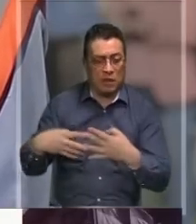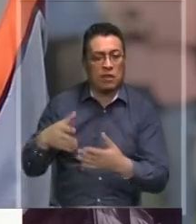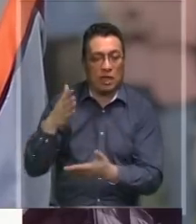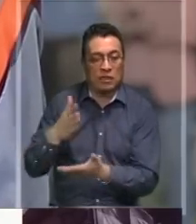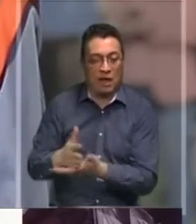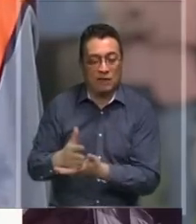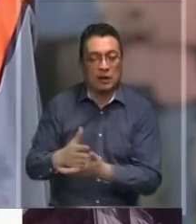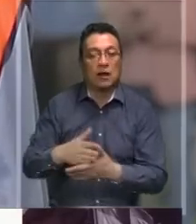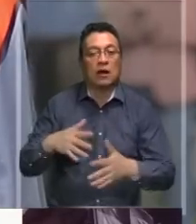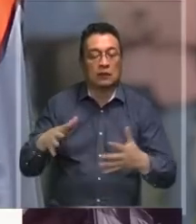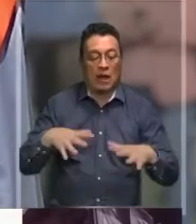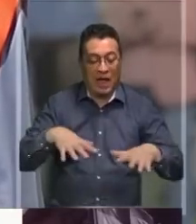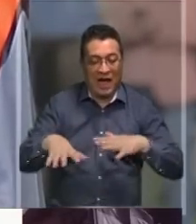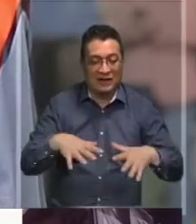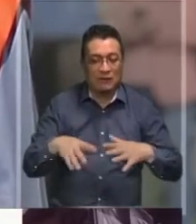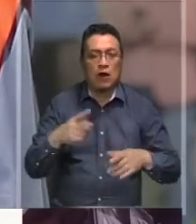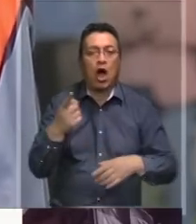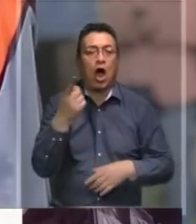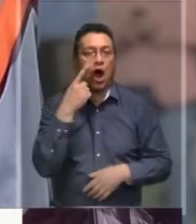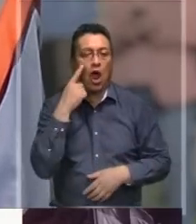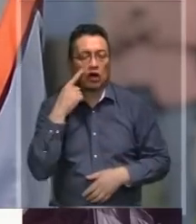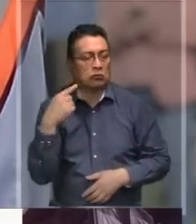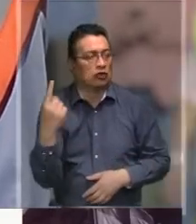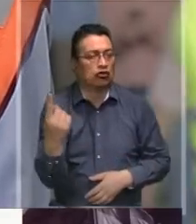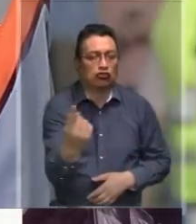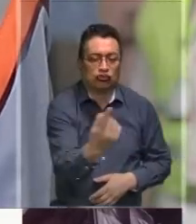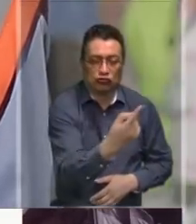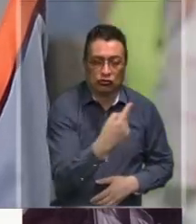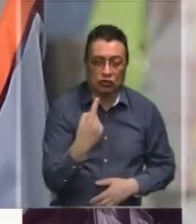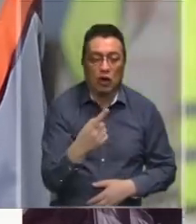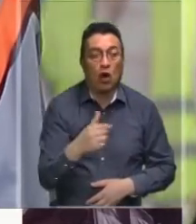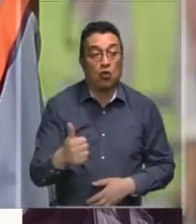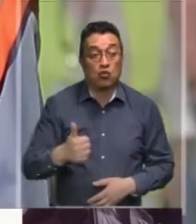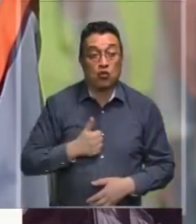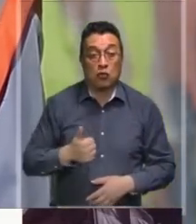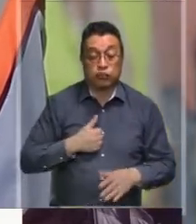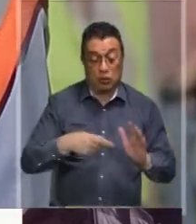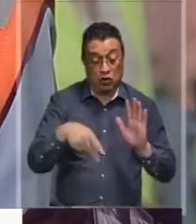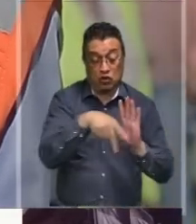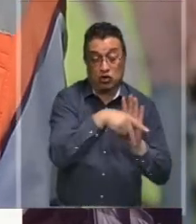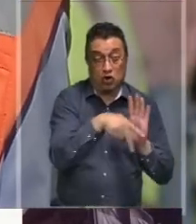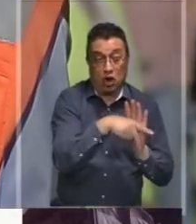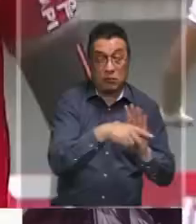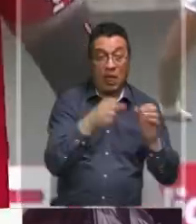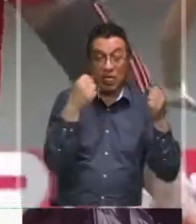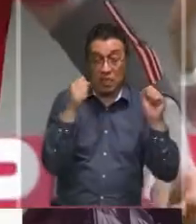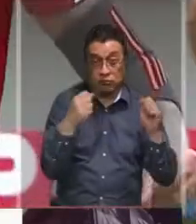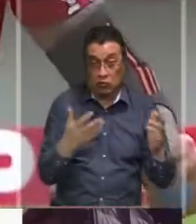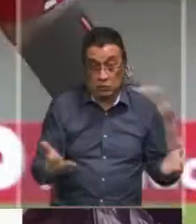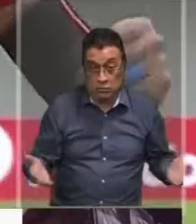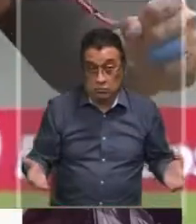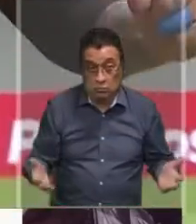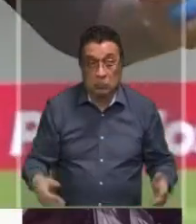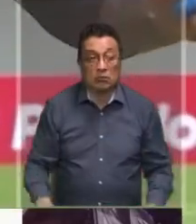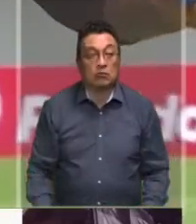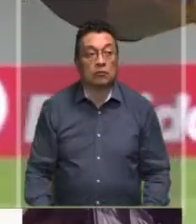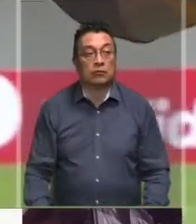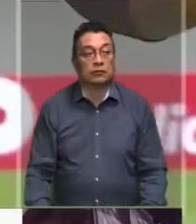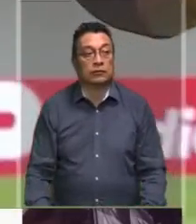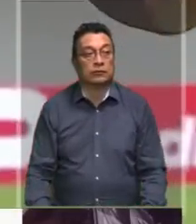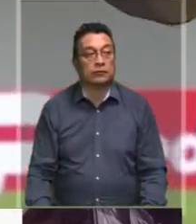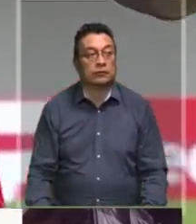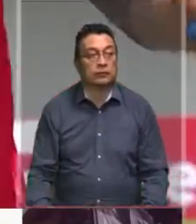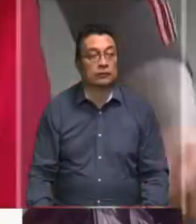actividad absolutamente de conocimiento y que cumpla con las normas esenciales de la deportividad.